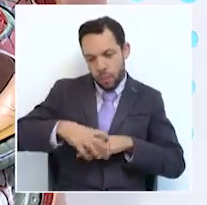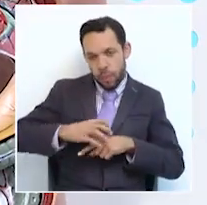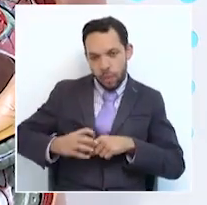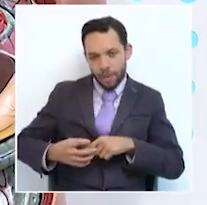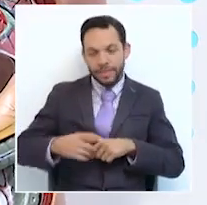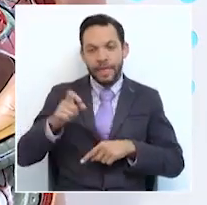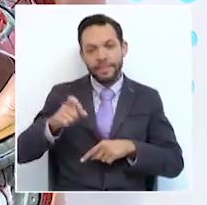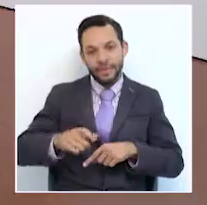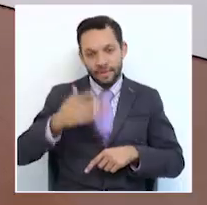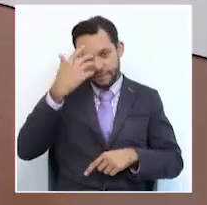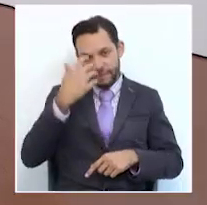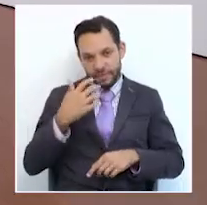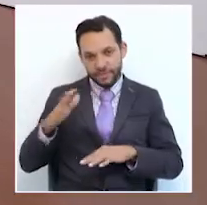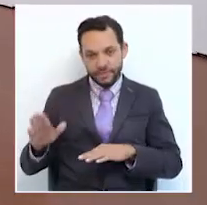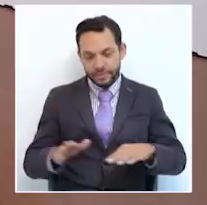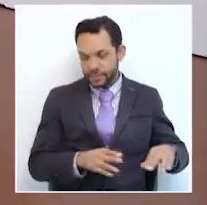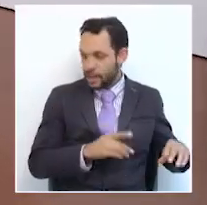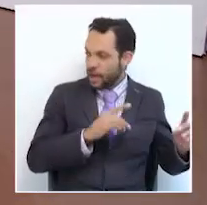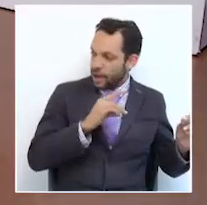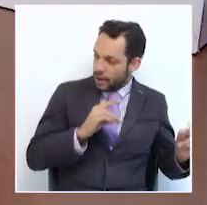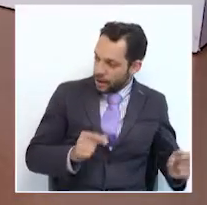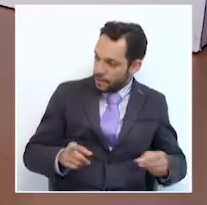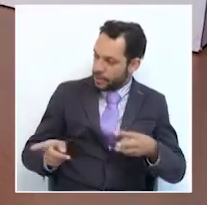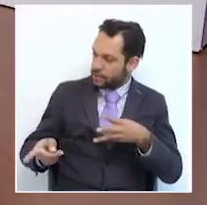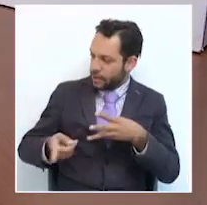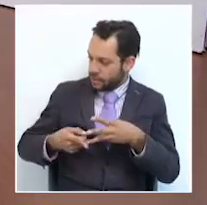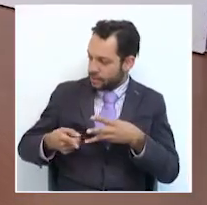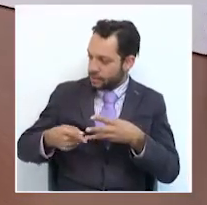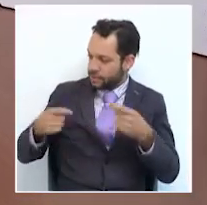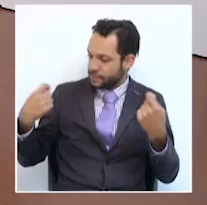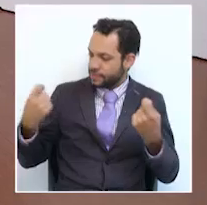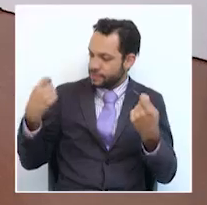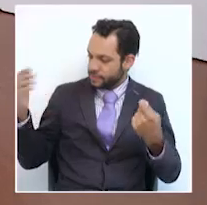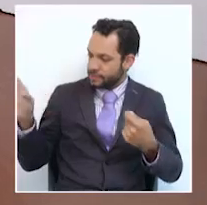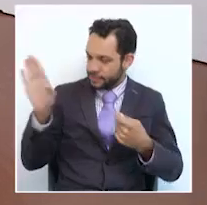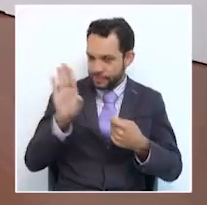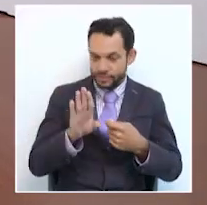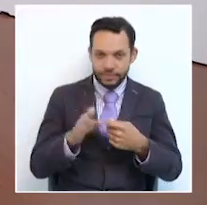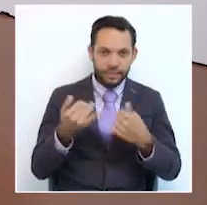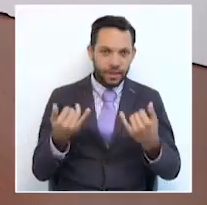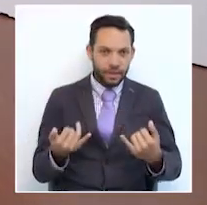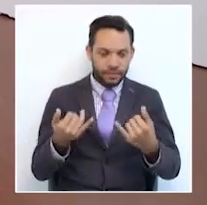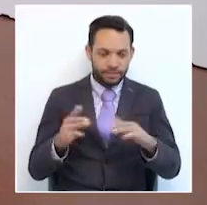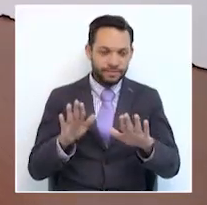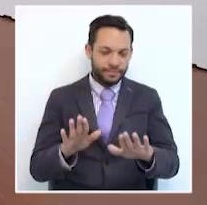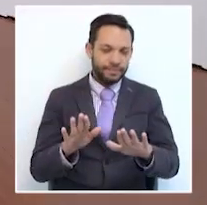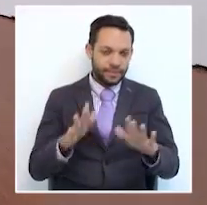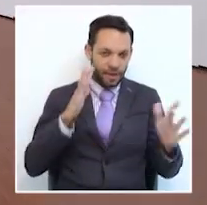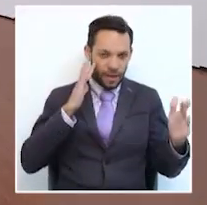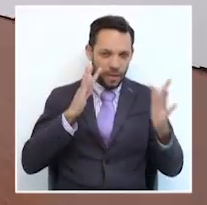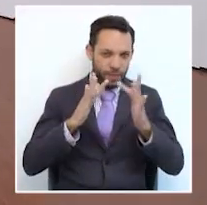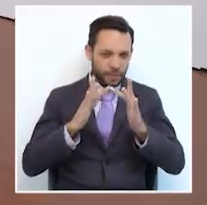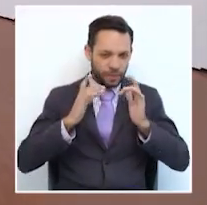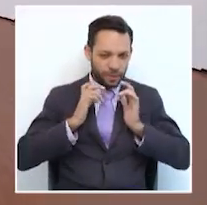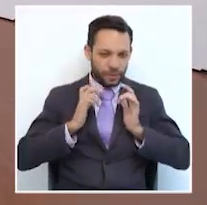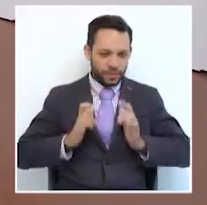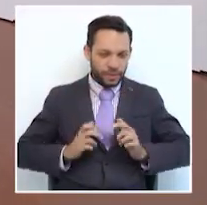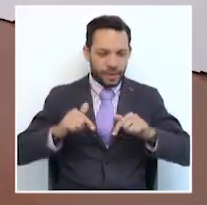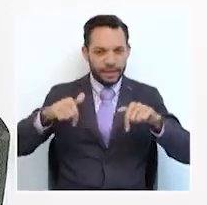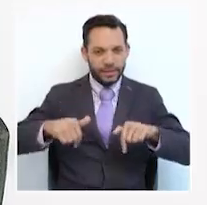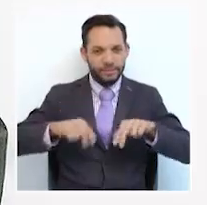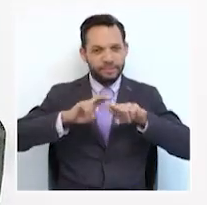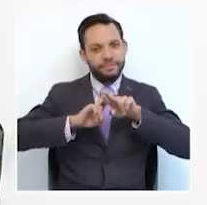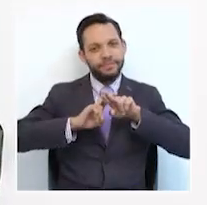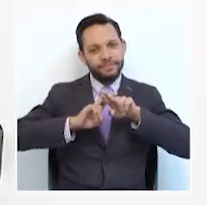exámenes muy rápido avanza esto ya vamos a otro corto de comerciales aquí en conexión vital los esperamos en un pequeño instante no a